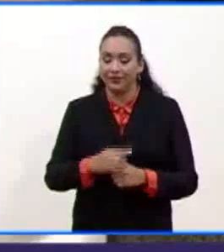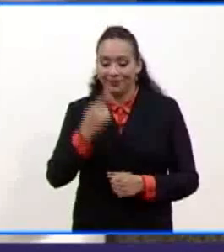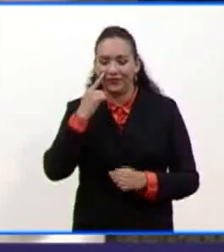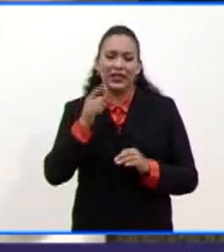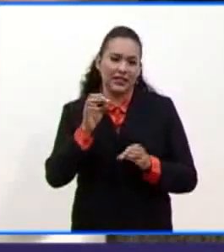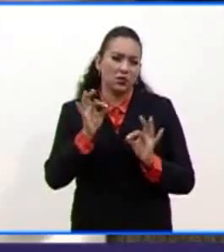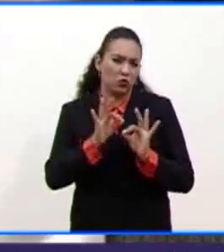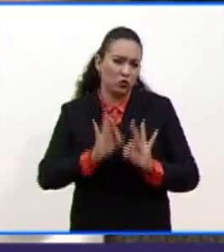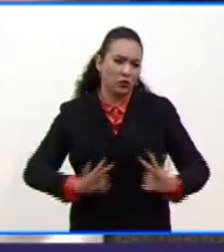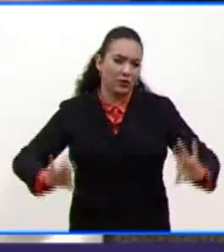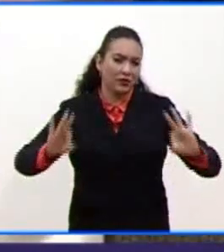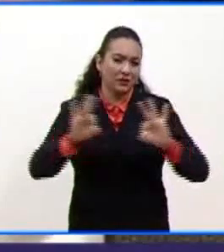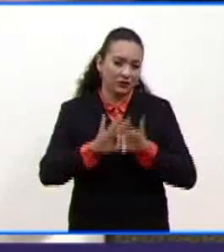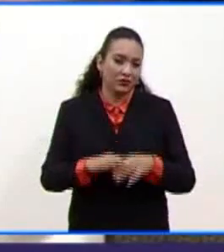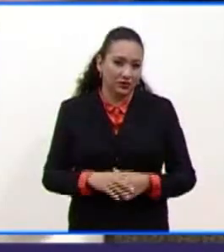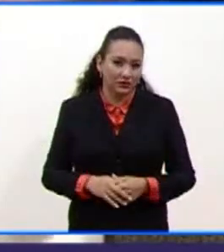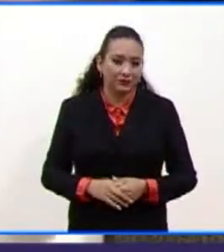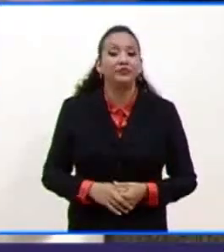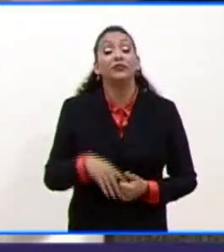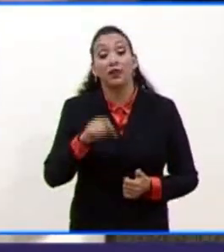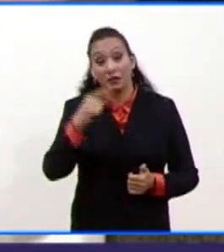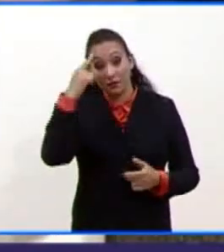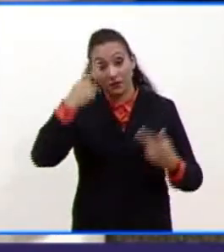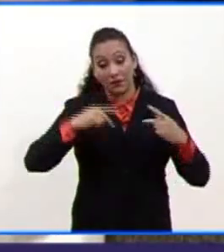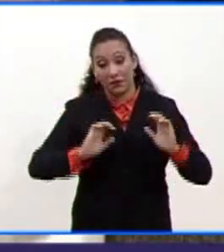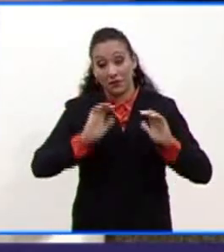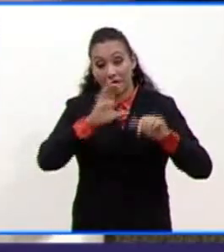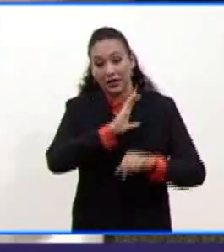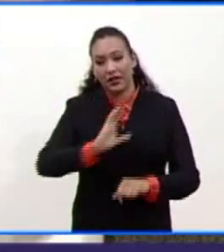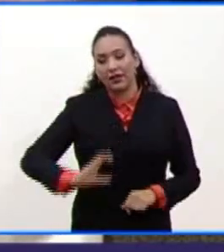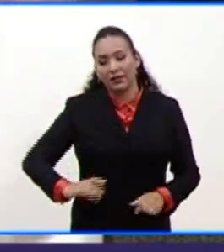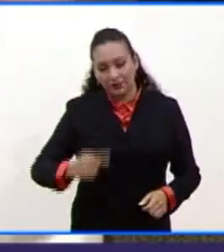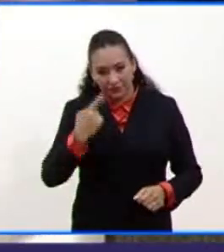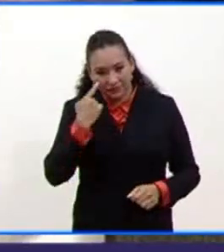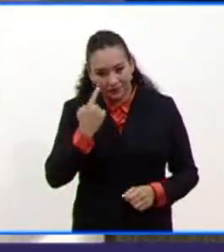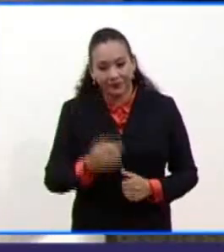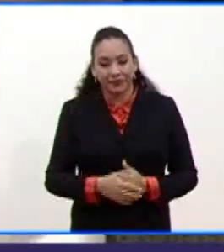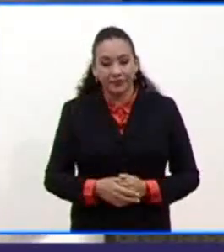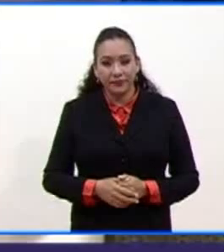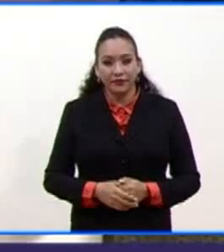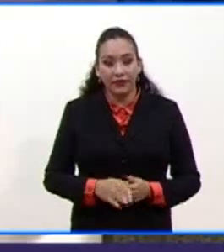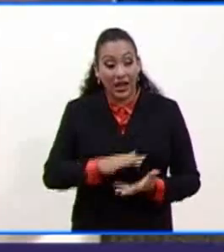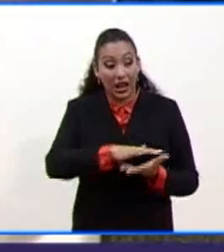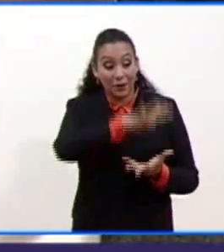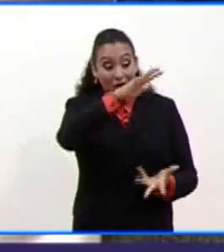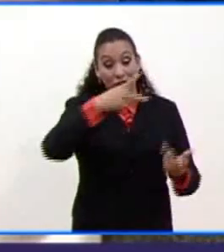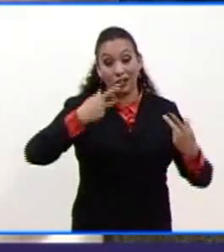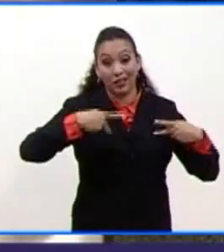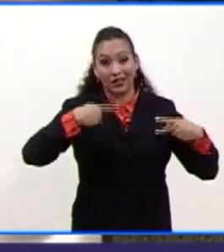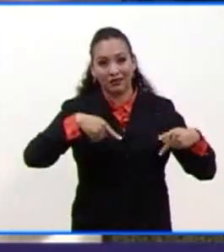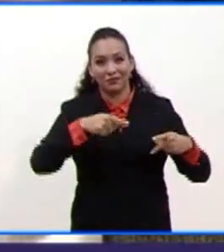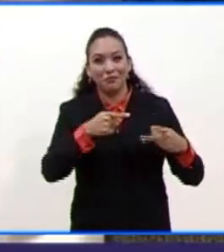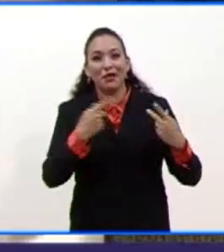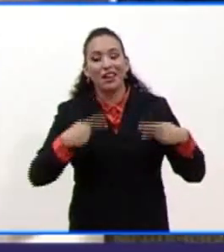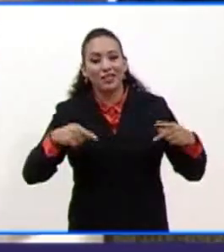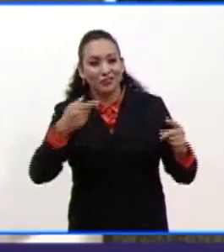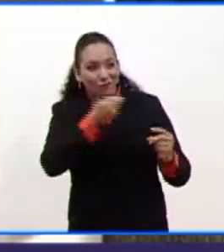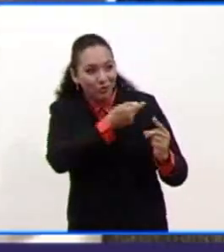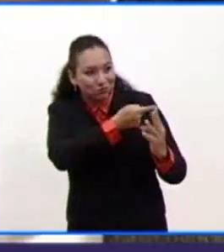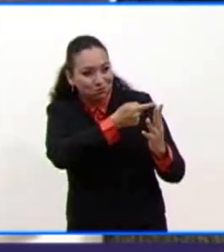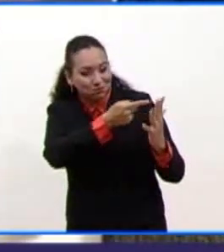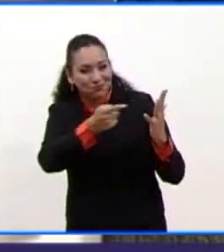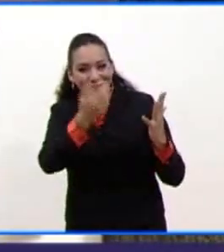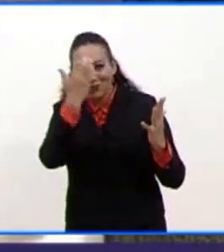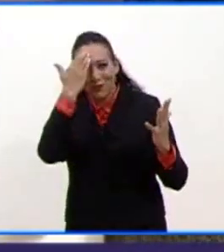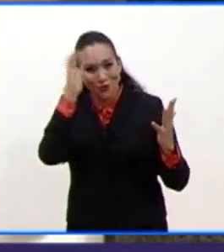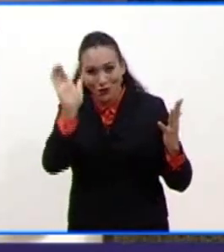y no una tarea menor para las personas candidatas, porque la inmensa mayoría son absolutamente desconocidos, no